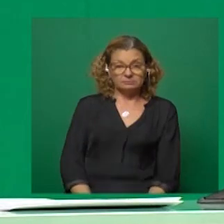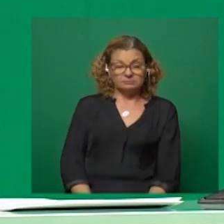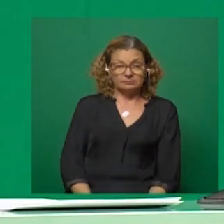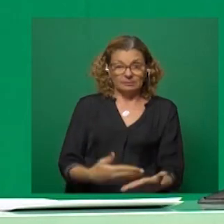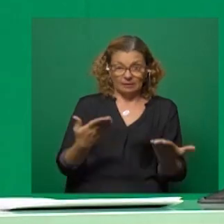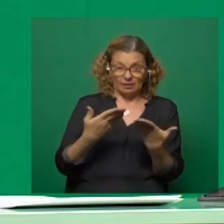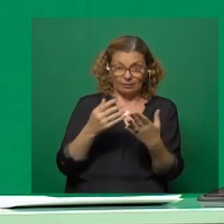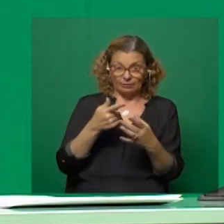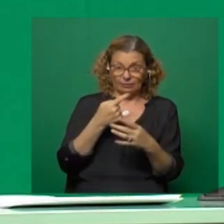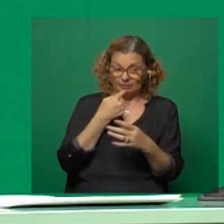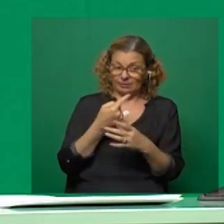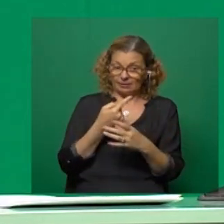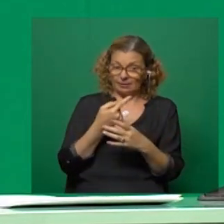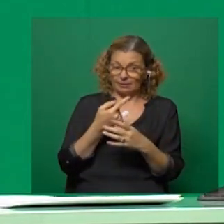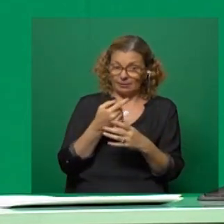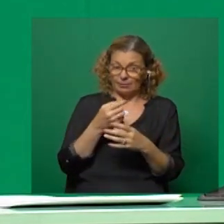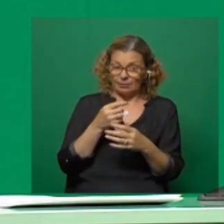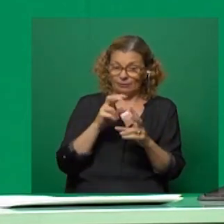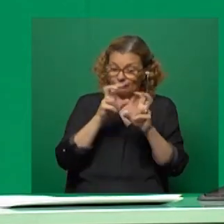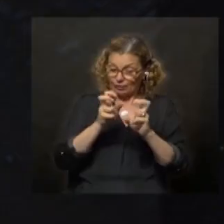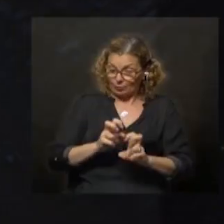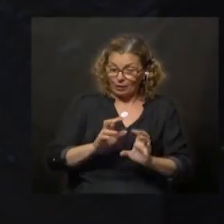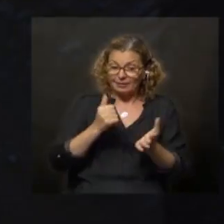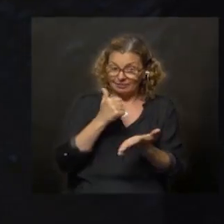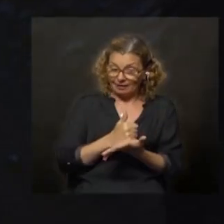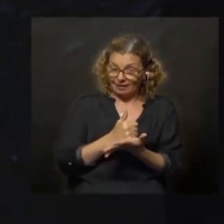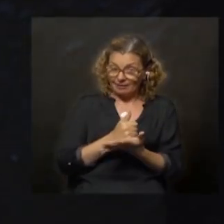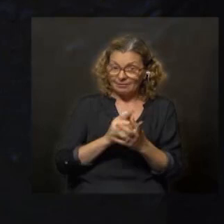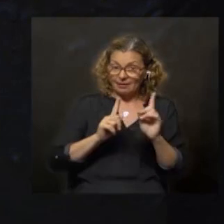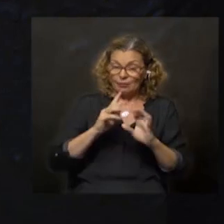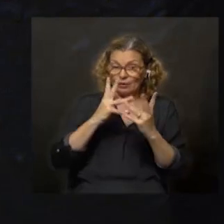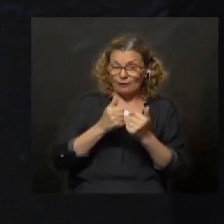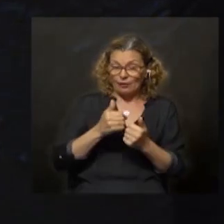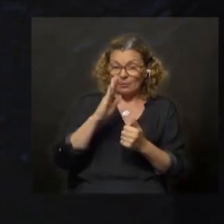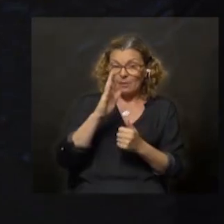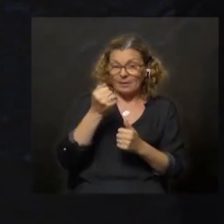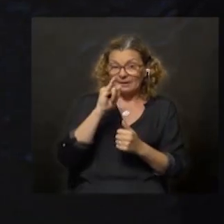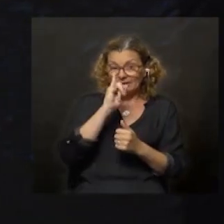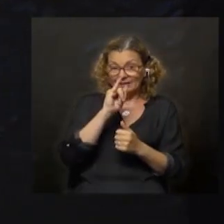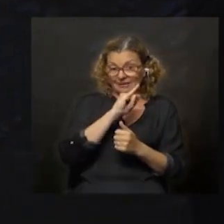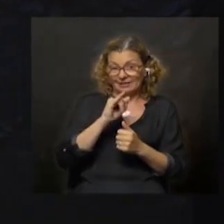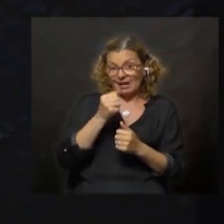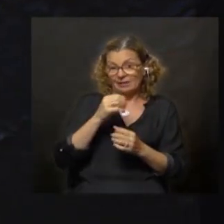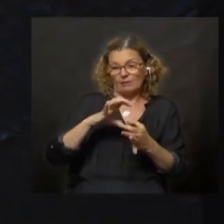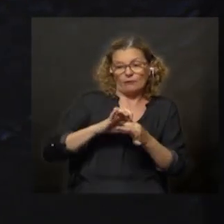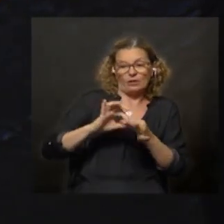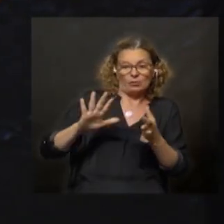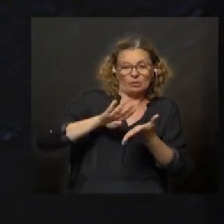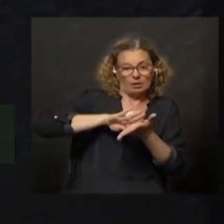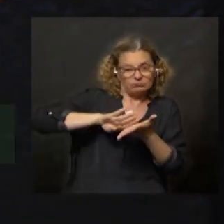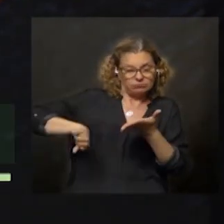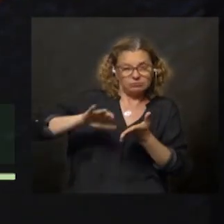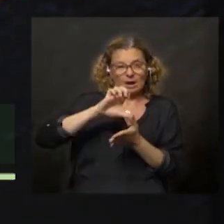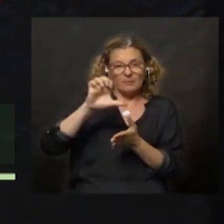queda confirmado que existió el espionaje No sí de una manera Aunque Mario Vanilla se desvincula de esto y desvincula a